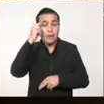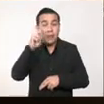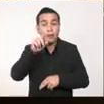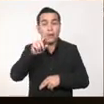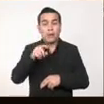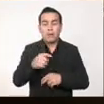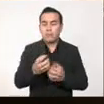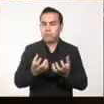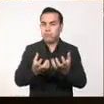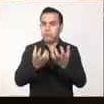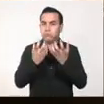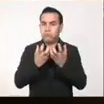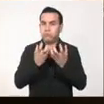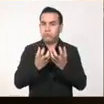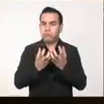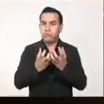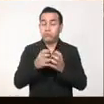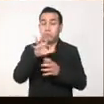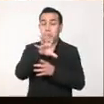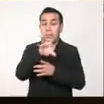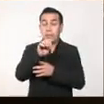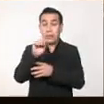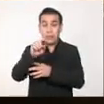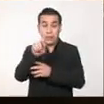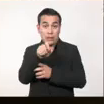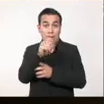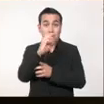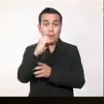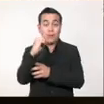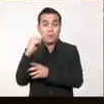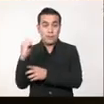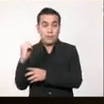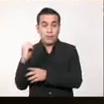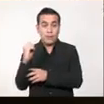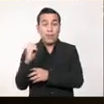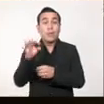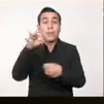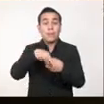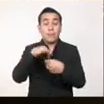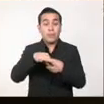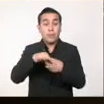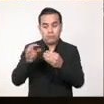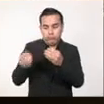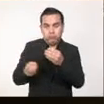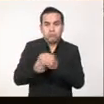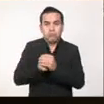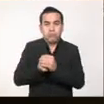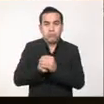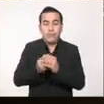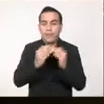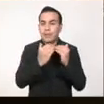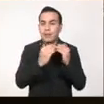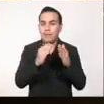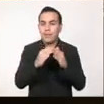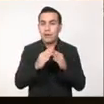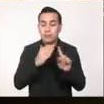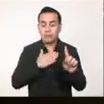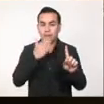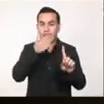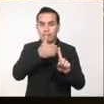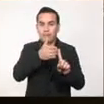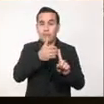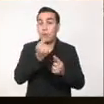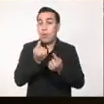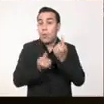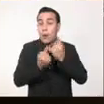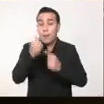los que obtuve en la presidencia. Y ojo, yo no iba de candidato. Uno dice, pero la gente asumió. Sí, pero es que no es lo mismo que esté directo el voto a que la